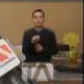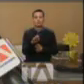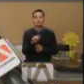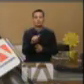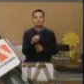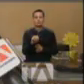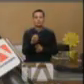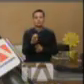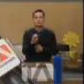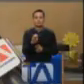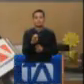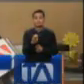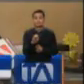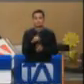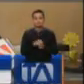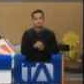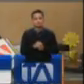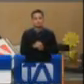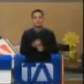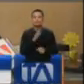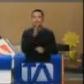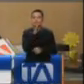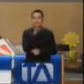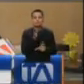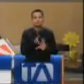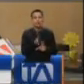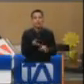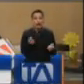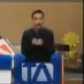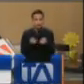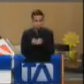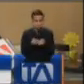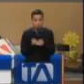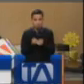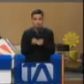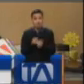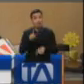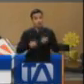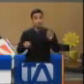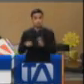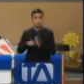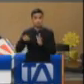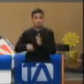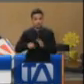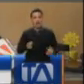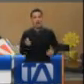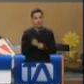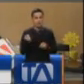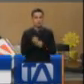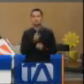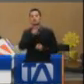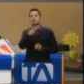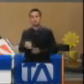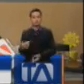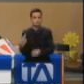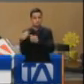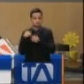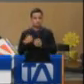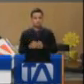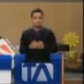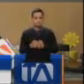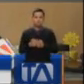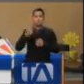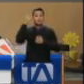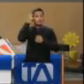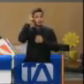psicológico, acompañamiento en los casos que tengan que ser judicializados, se van a la fiscalía, y creemos que